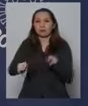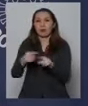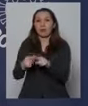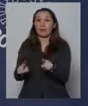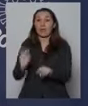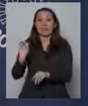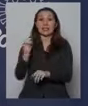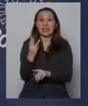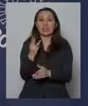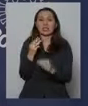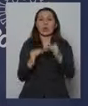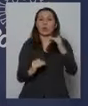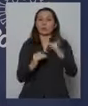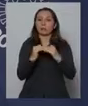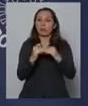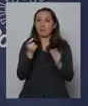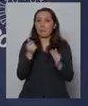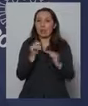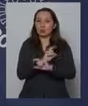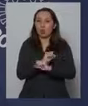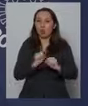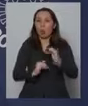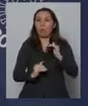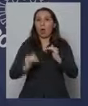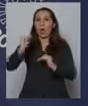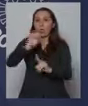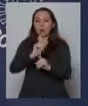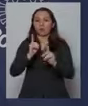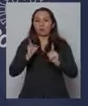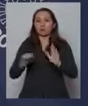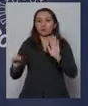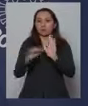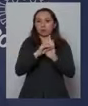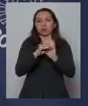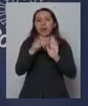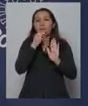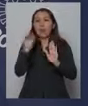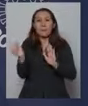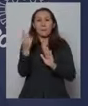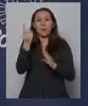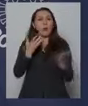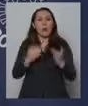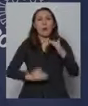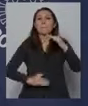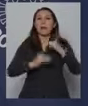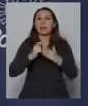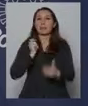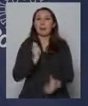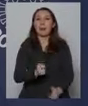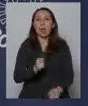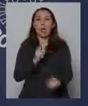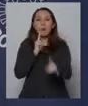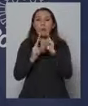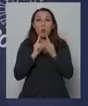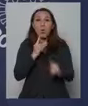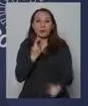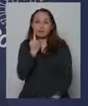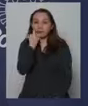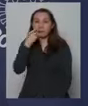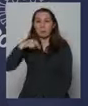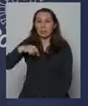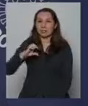la tercera fijación de precio que nosotros hemos realizado. La primera fue el precio máximo del test de